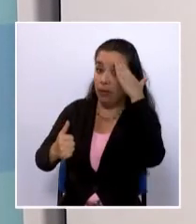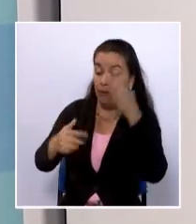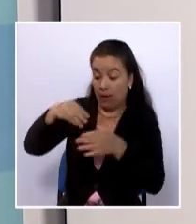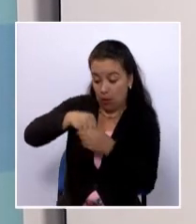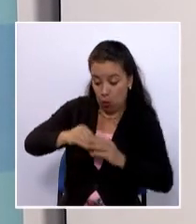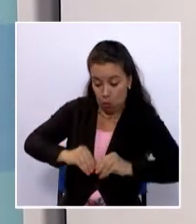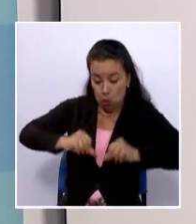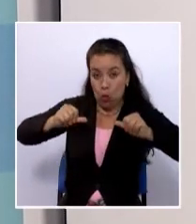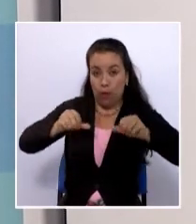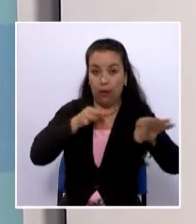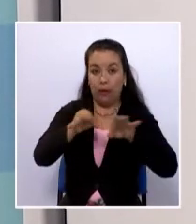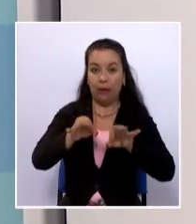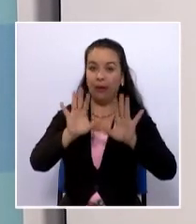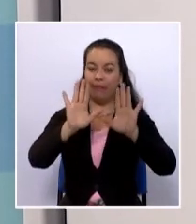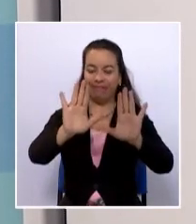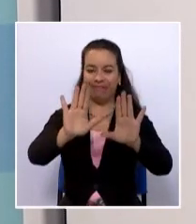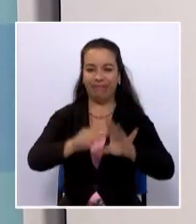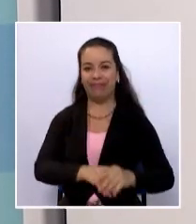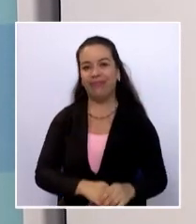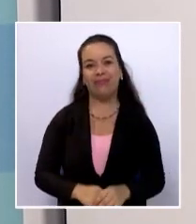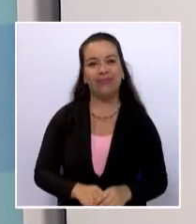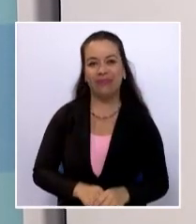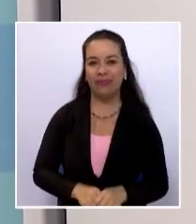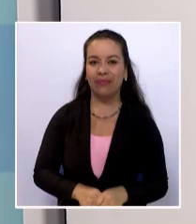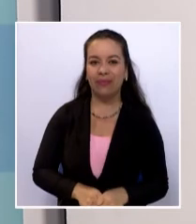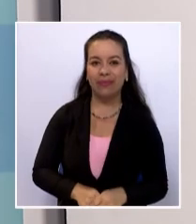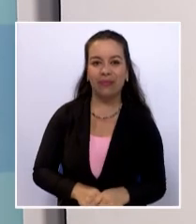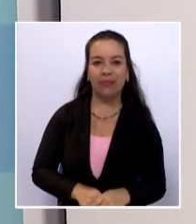ya vamos a conocer ya regresamos con ustedes